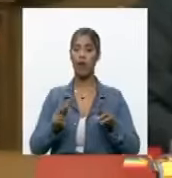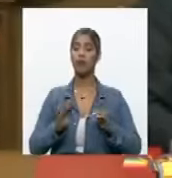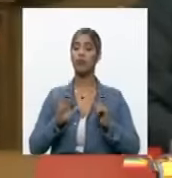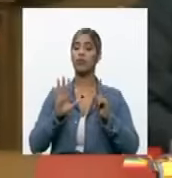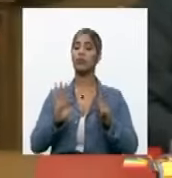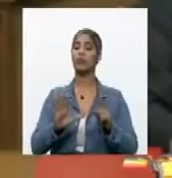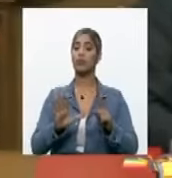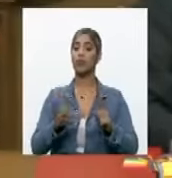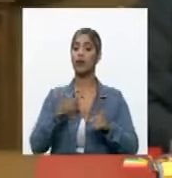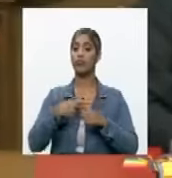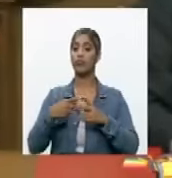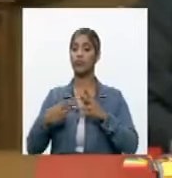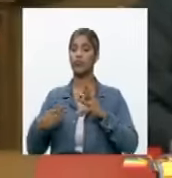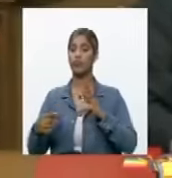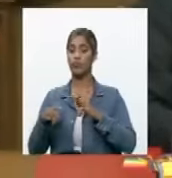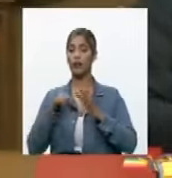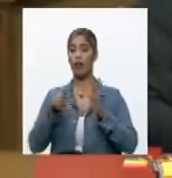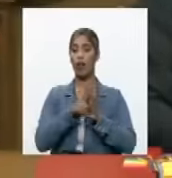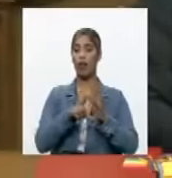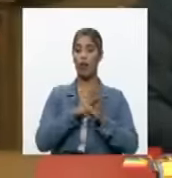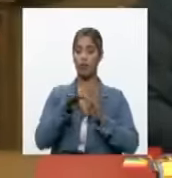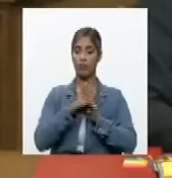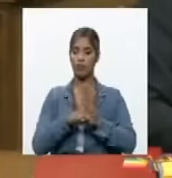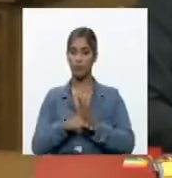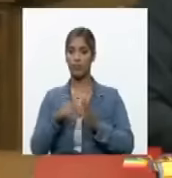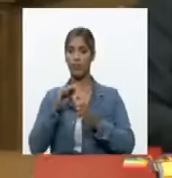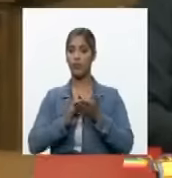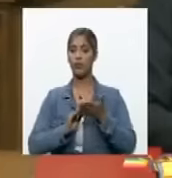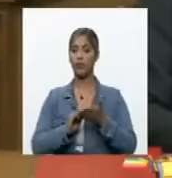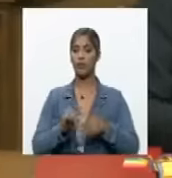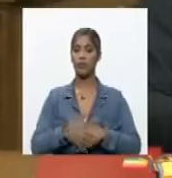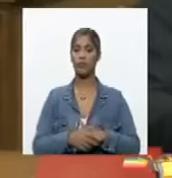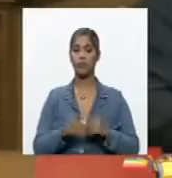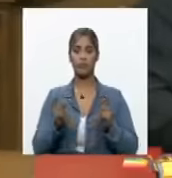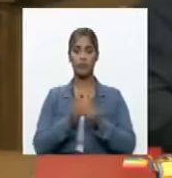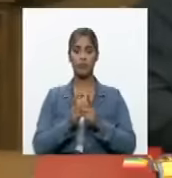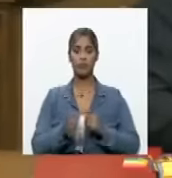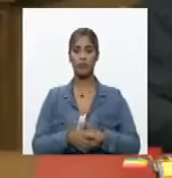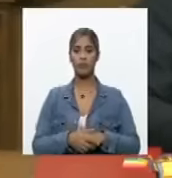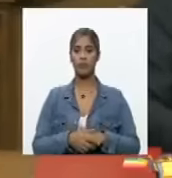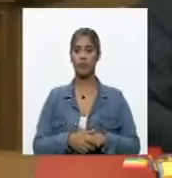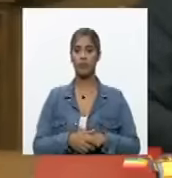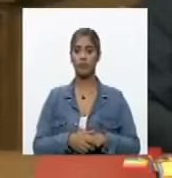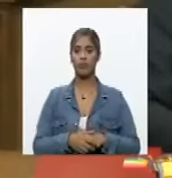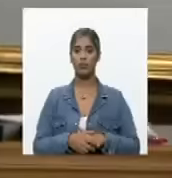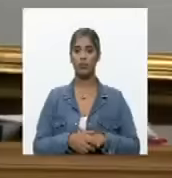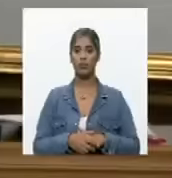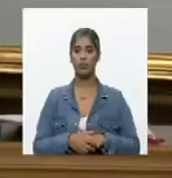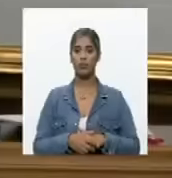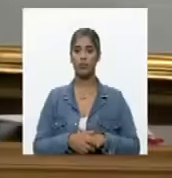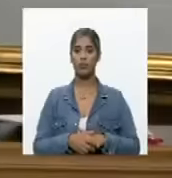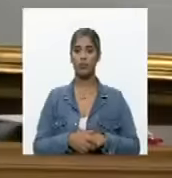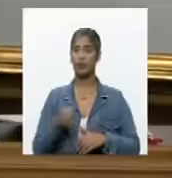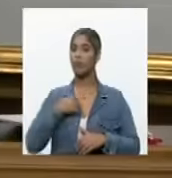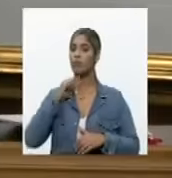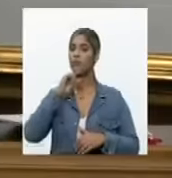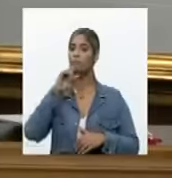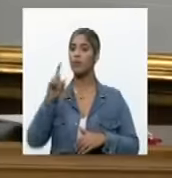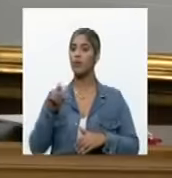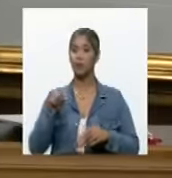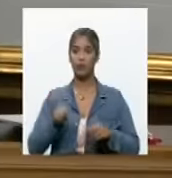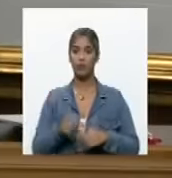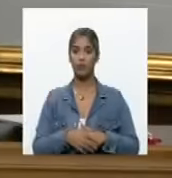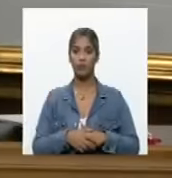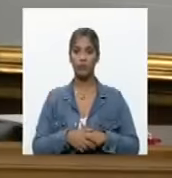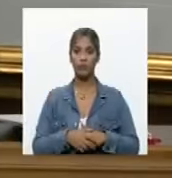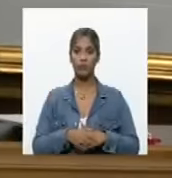6. Las demás establecidas en las leyes, reglamentos y resoluciones. Es todo, presidente. Yo quiero hacer una pregunta aquí.